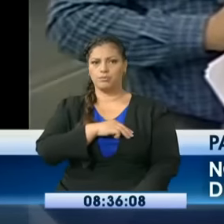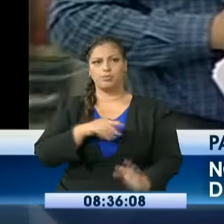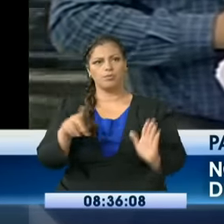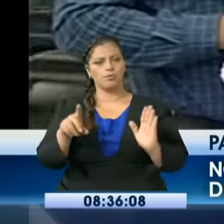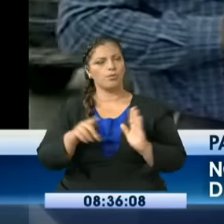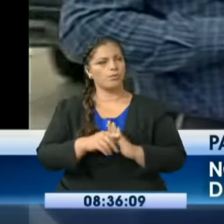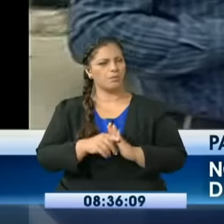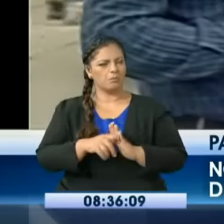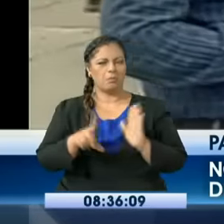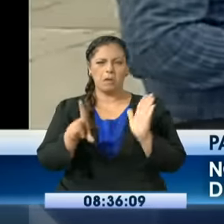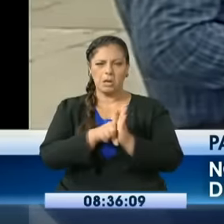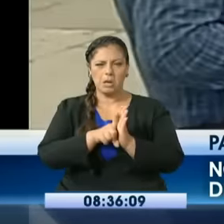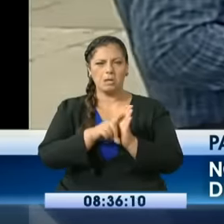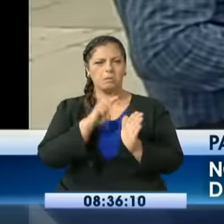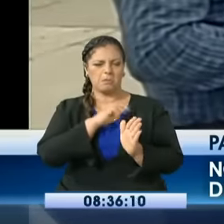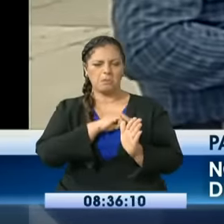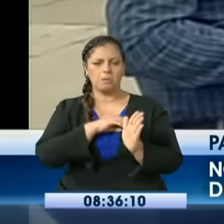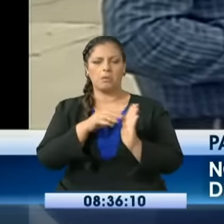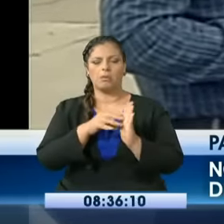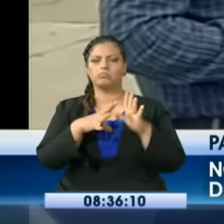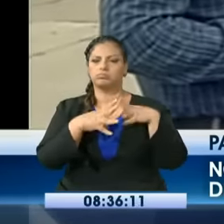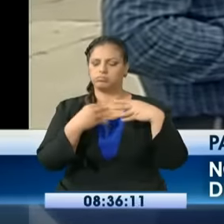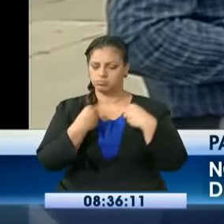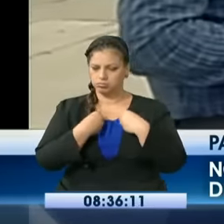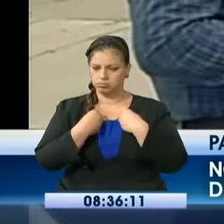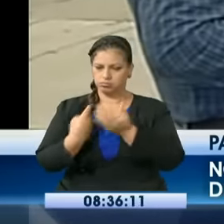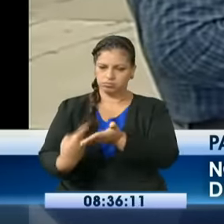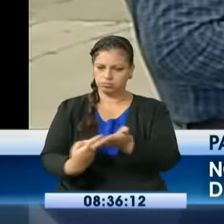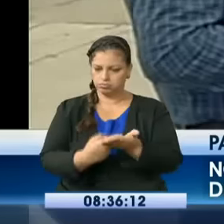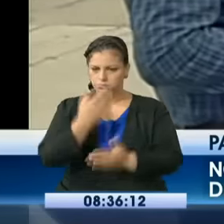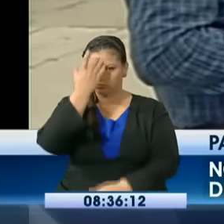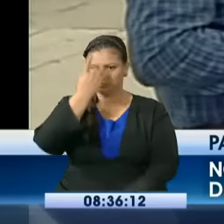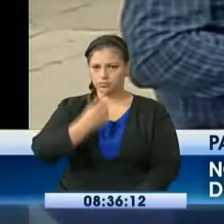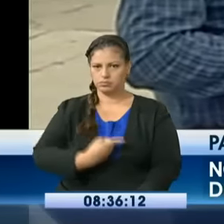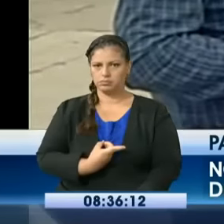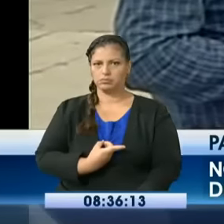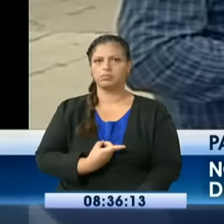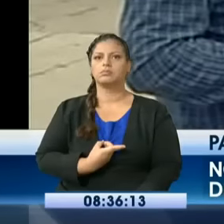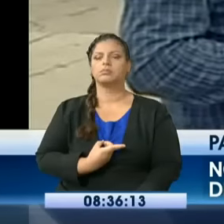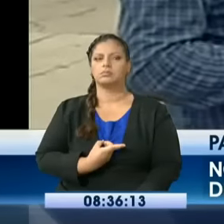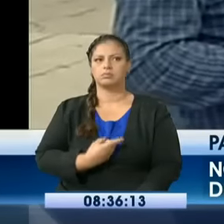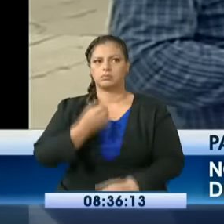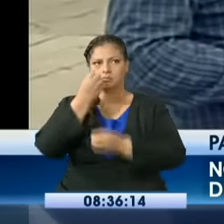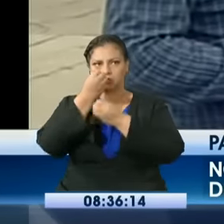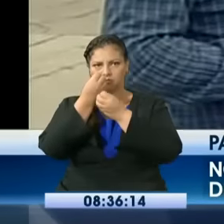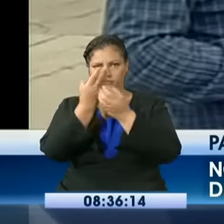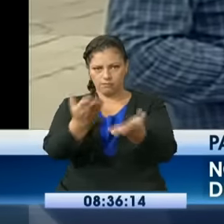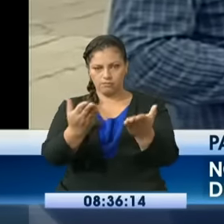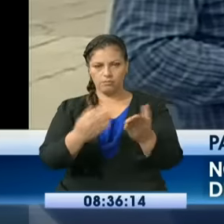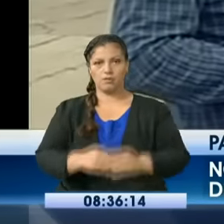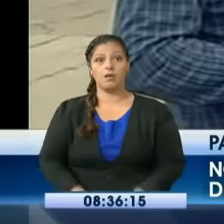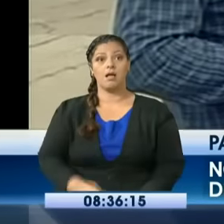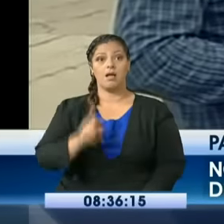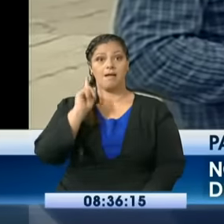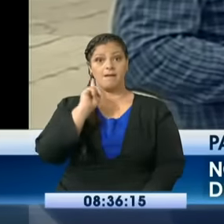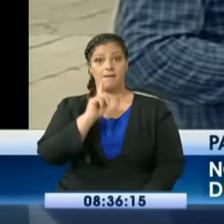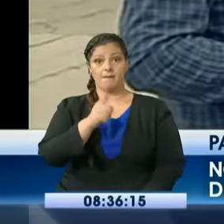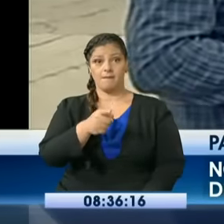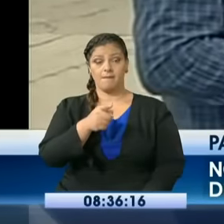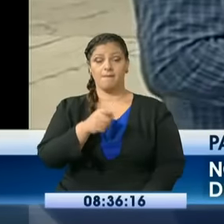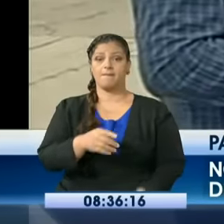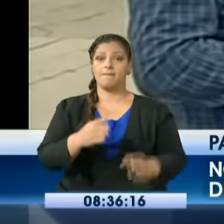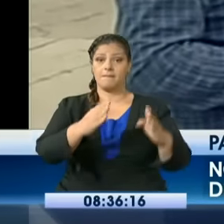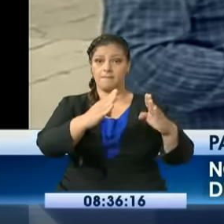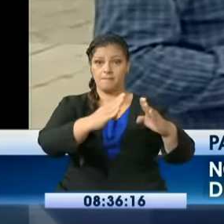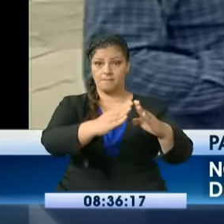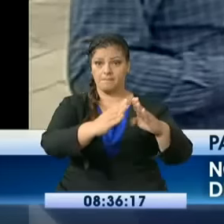municipales, de impedirles a los administradores la obstrucción de la vía pública. Porque nosotros